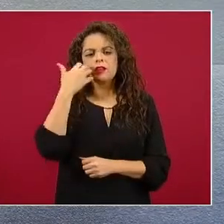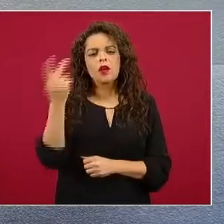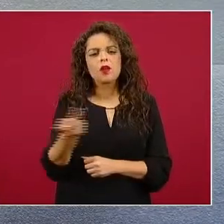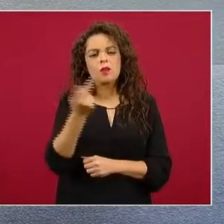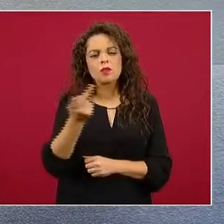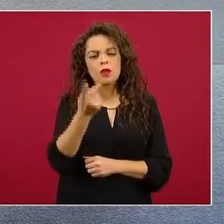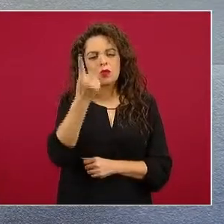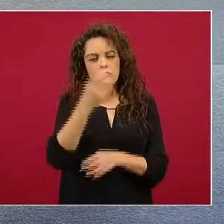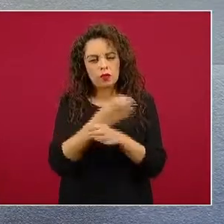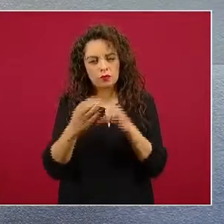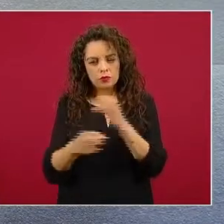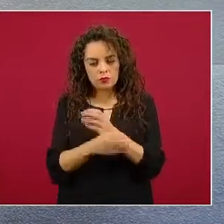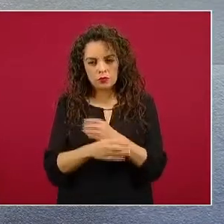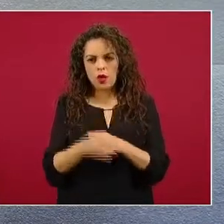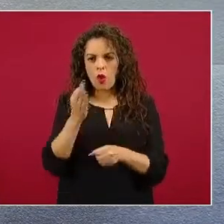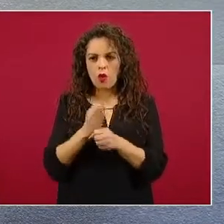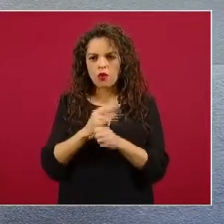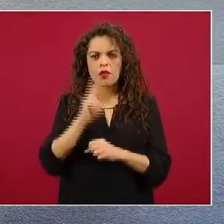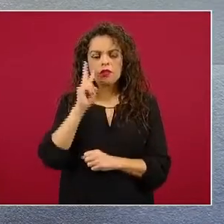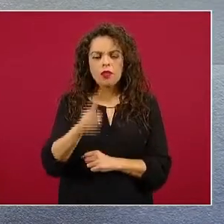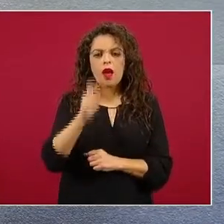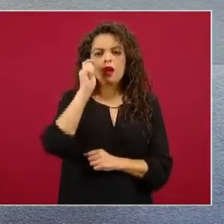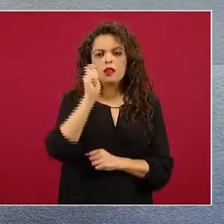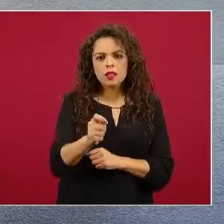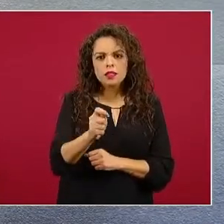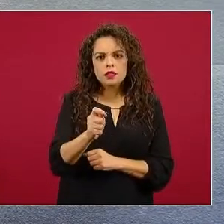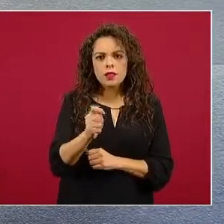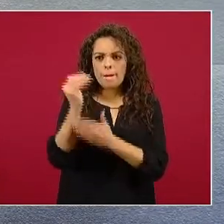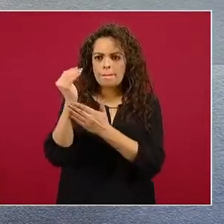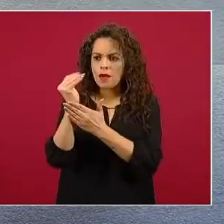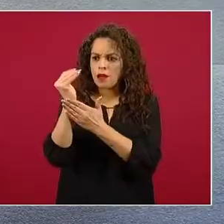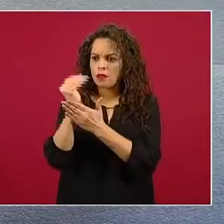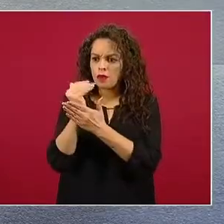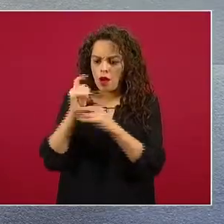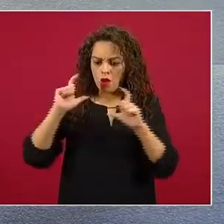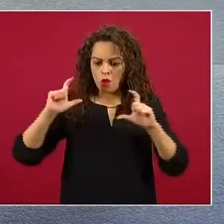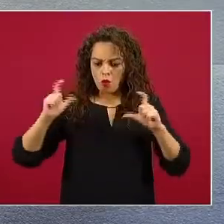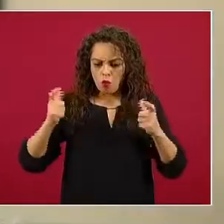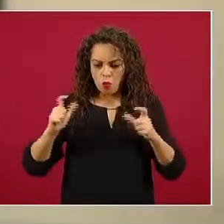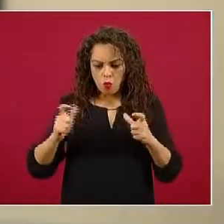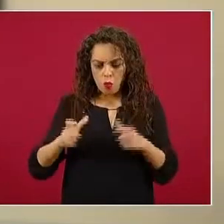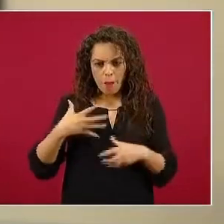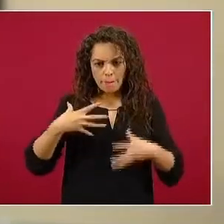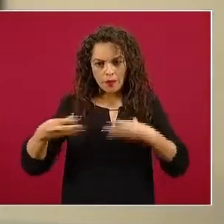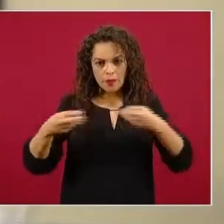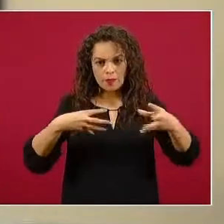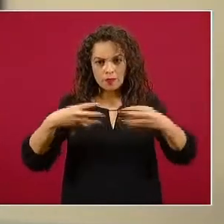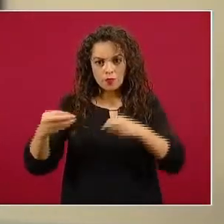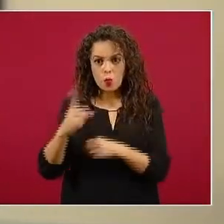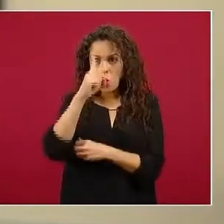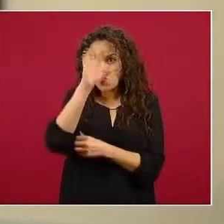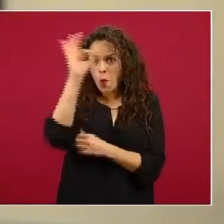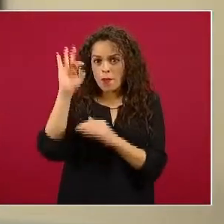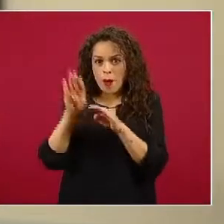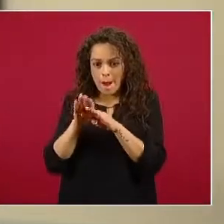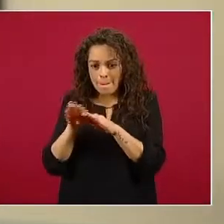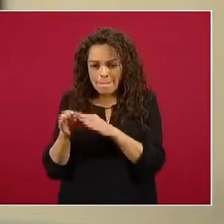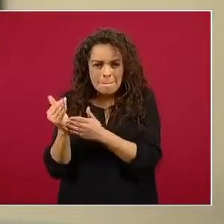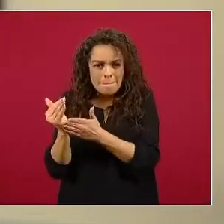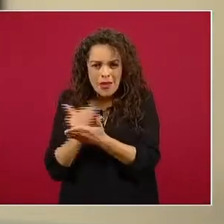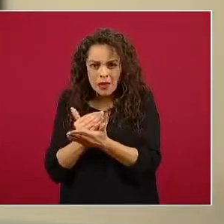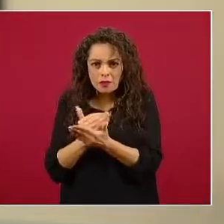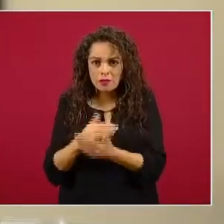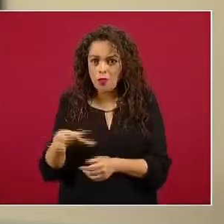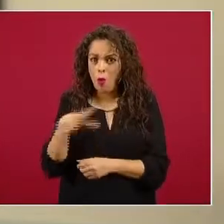va en descenso. Las tasas de contagios son a menos del 1%. Hay pocas